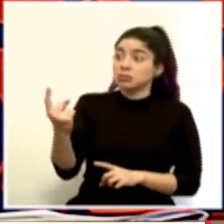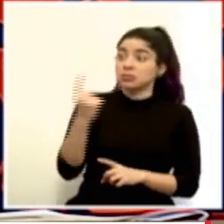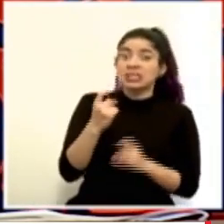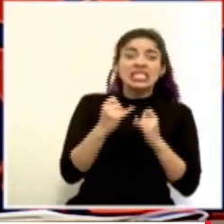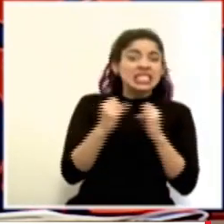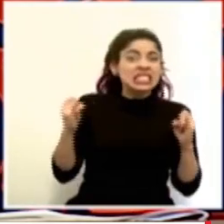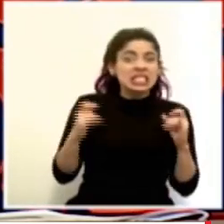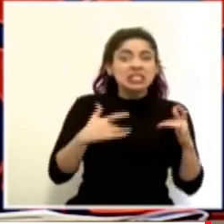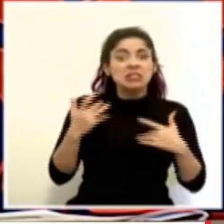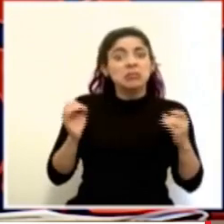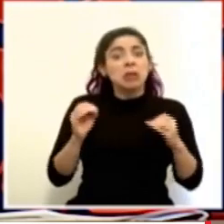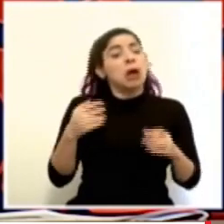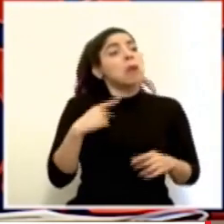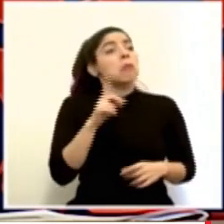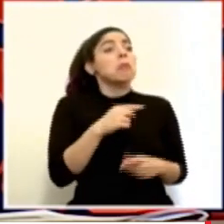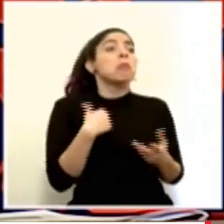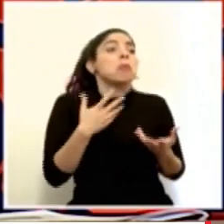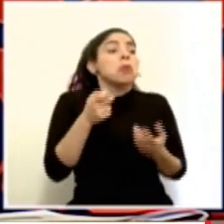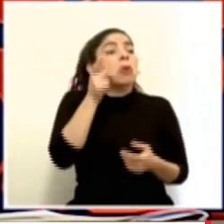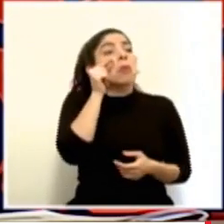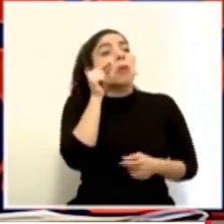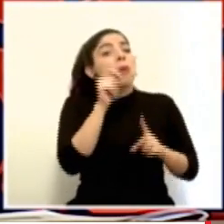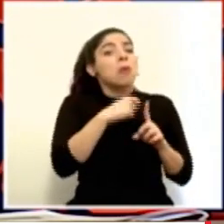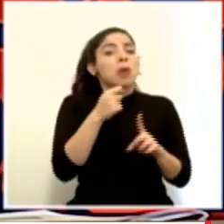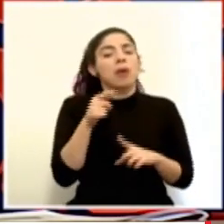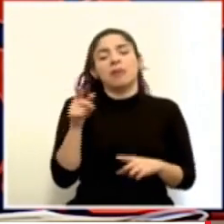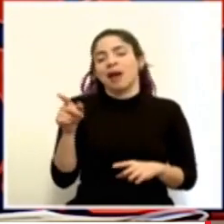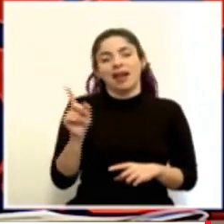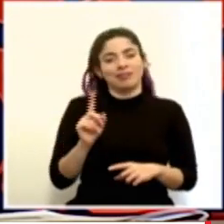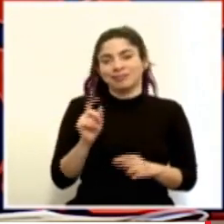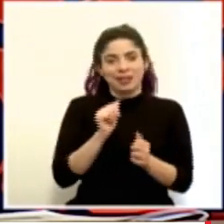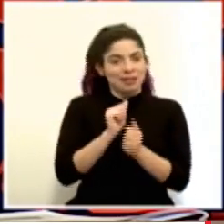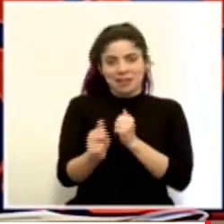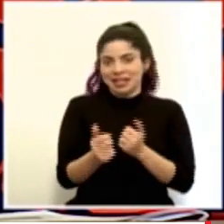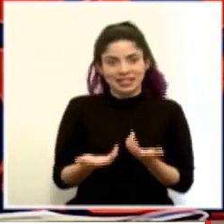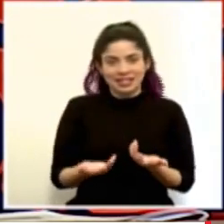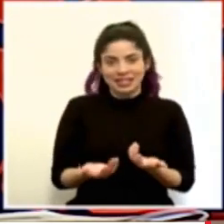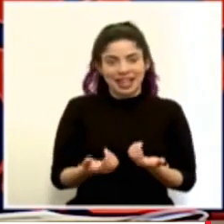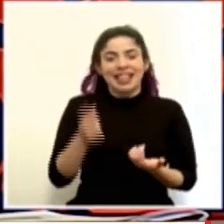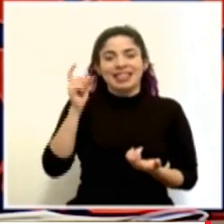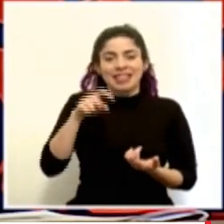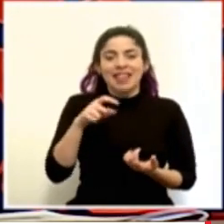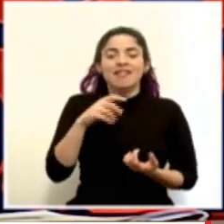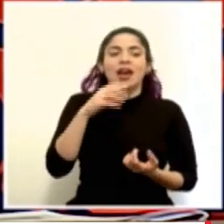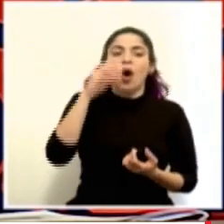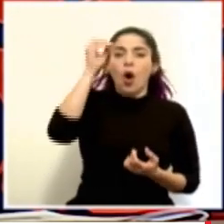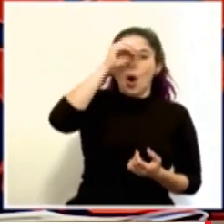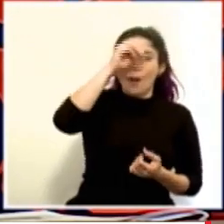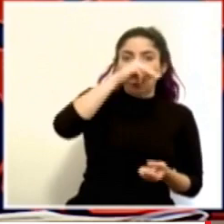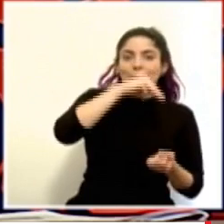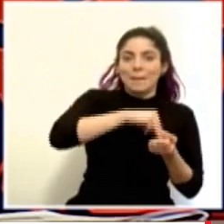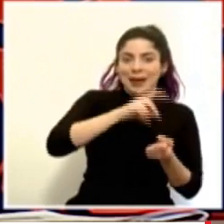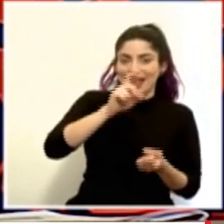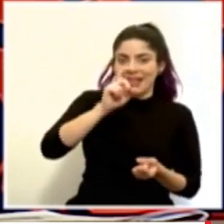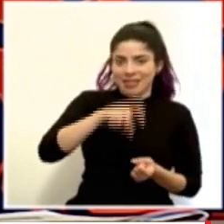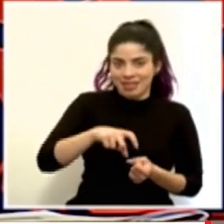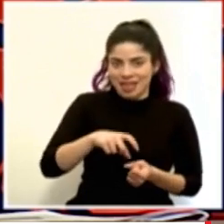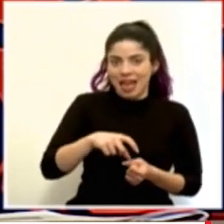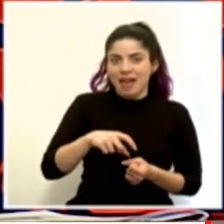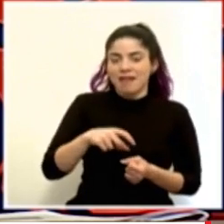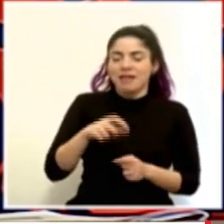y dice, no, ya, dama, me quiero hacer la prueba, eso no necesariamente califica. O sea, tiene que haber un criterio médico que le